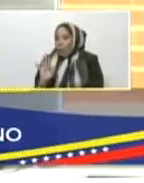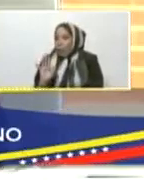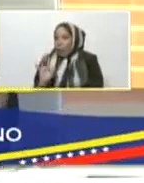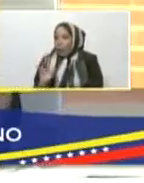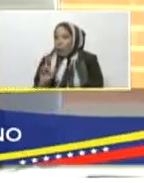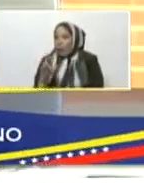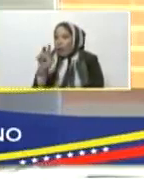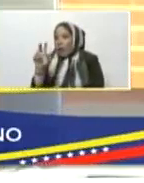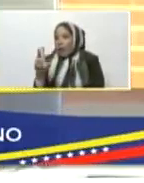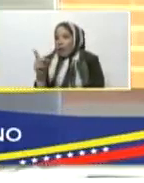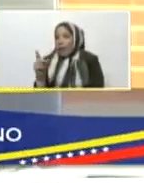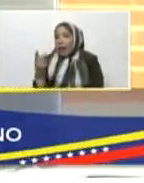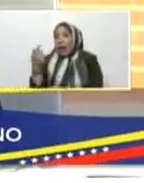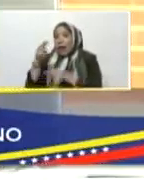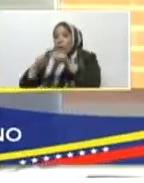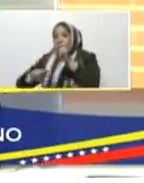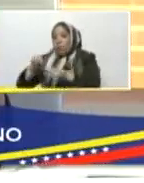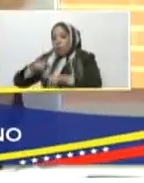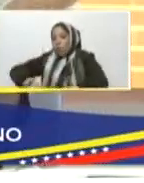lugar...